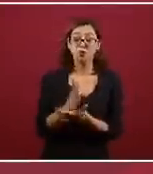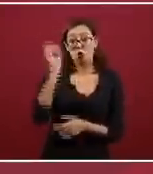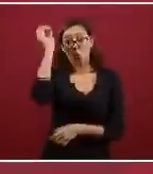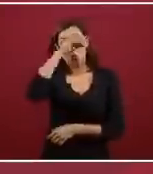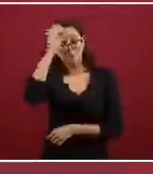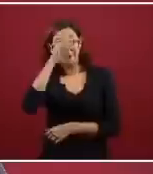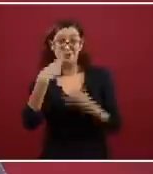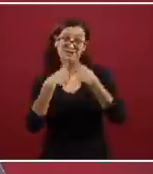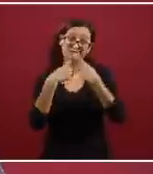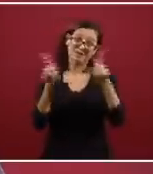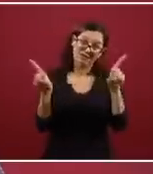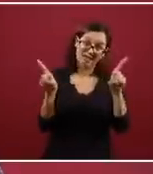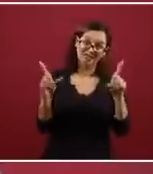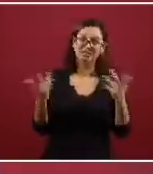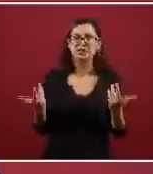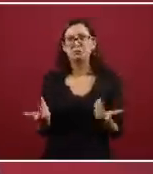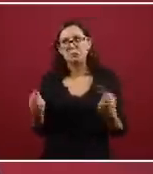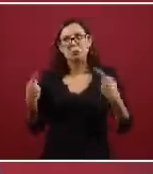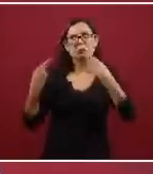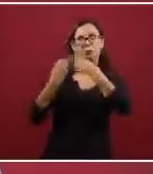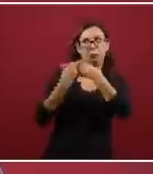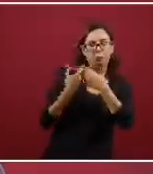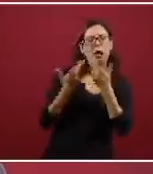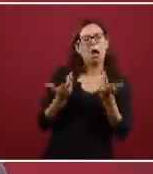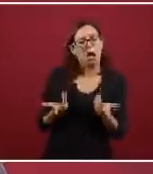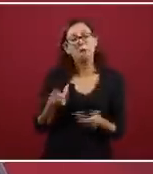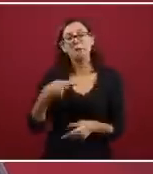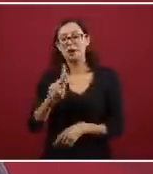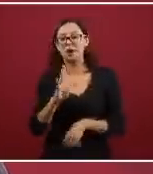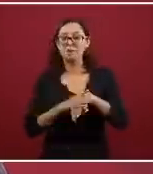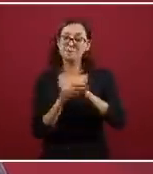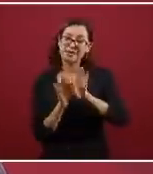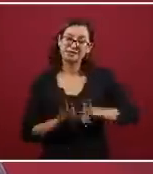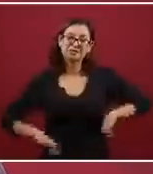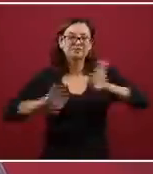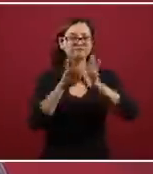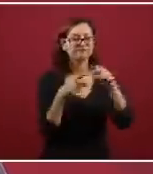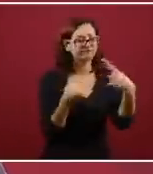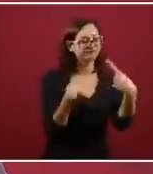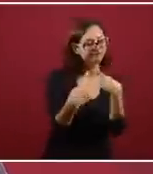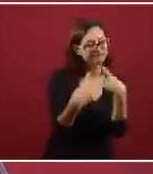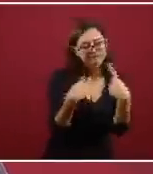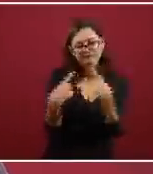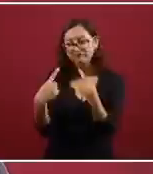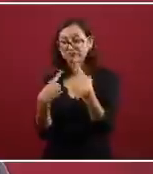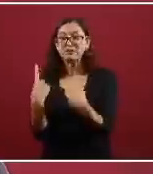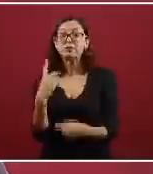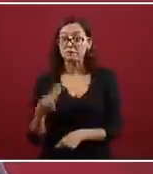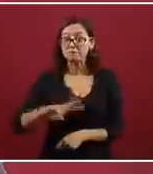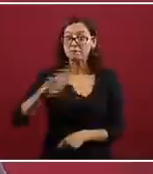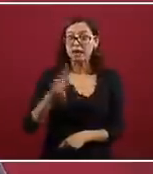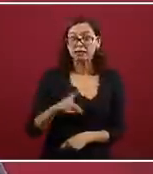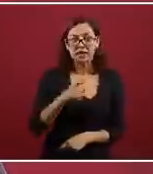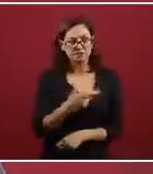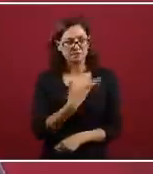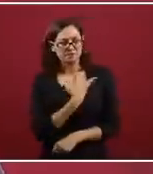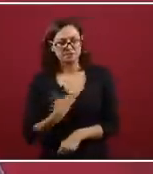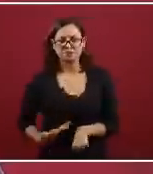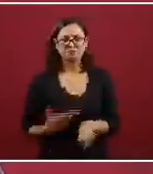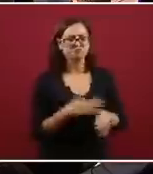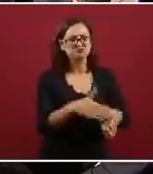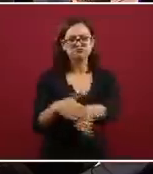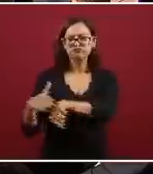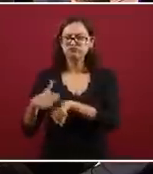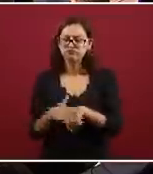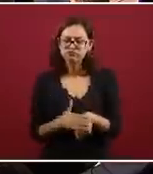yo creo que lo más importante es el diálogo, y la verdad es que el señor presidente convocó a que llegáramos a